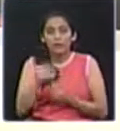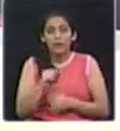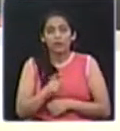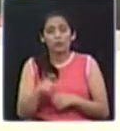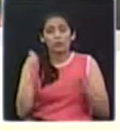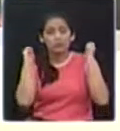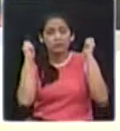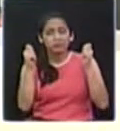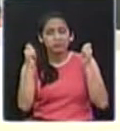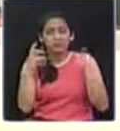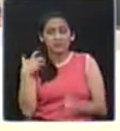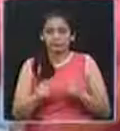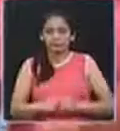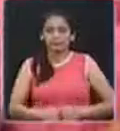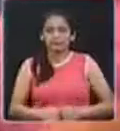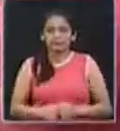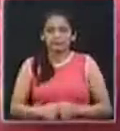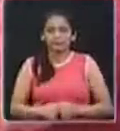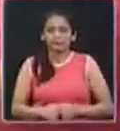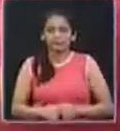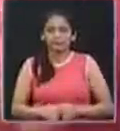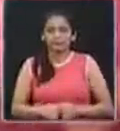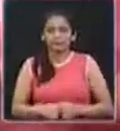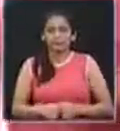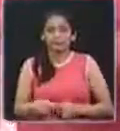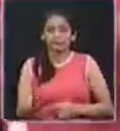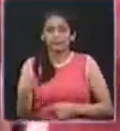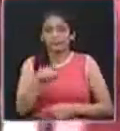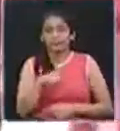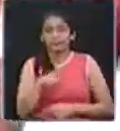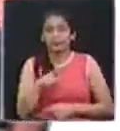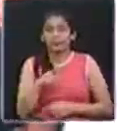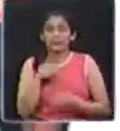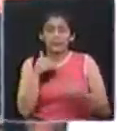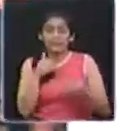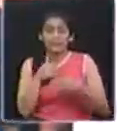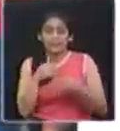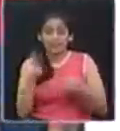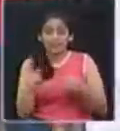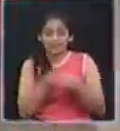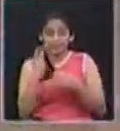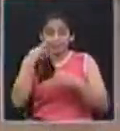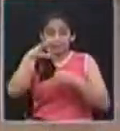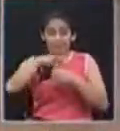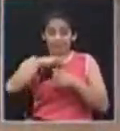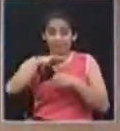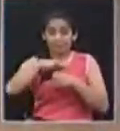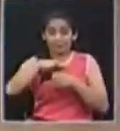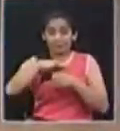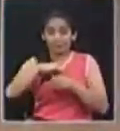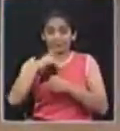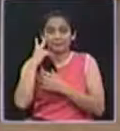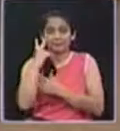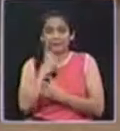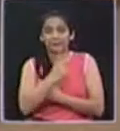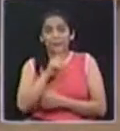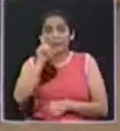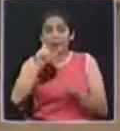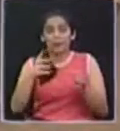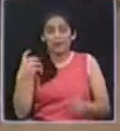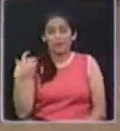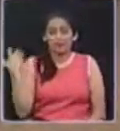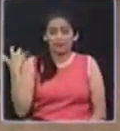de la supuesta privatización en el sistema médico del país, presuntamente propuesto por el candidato presidencial Guillermo